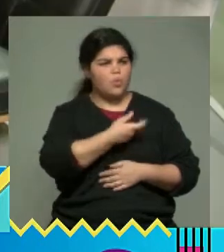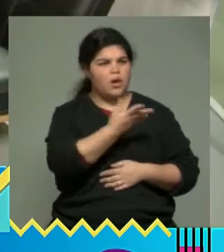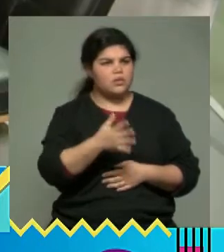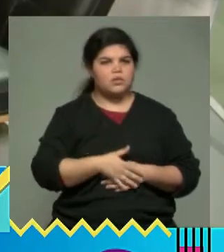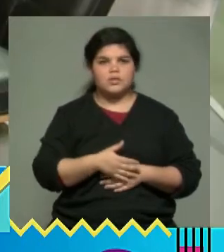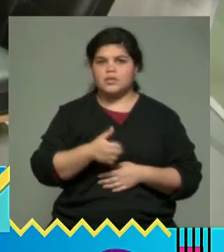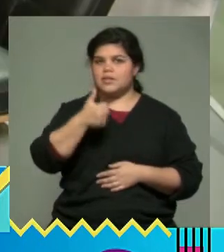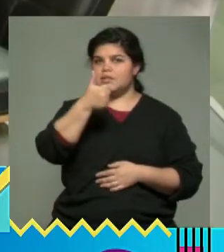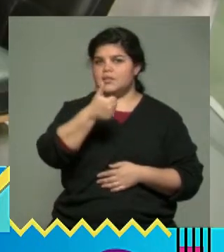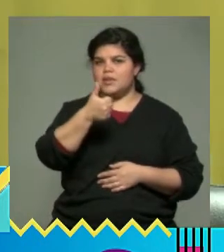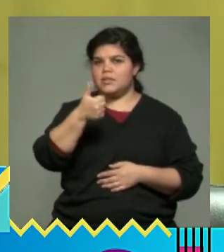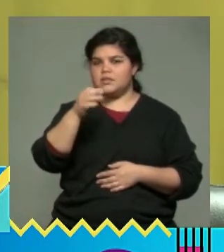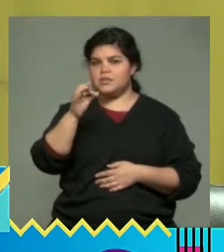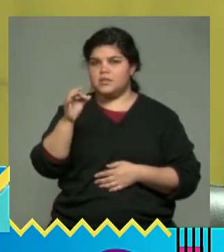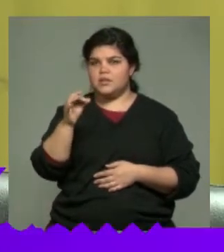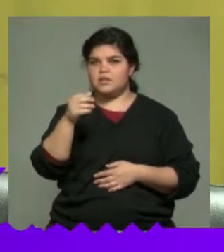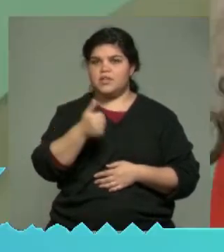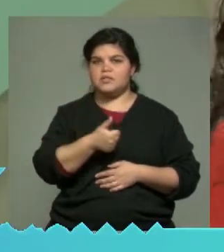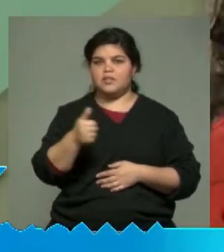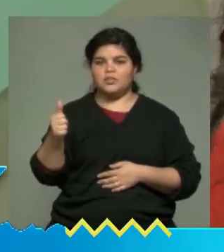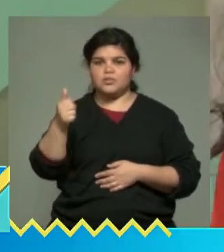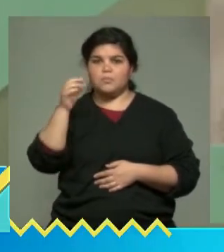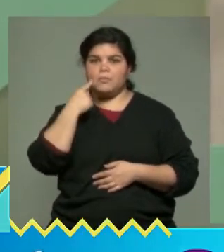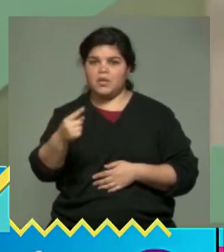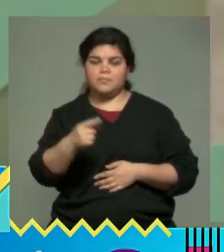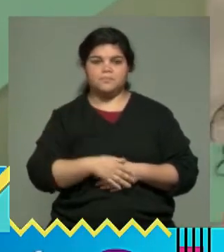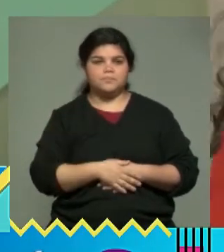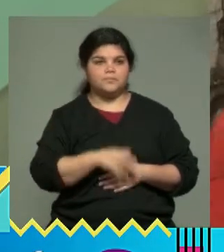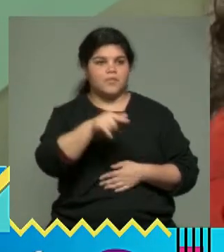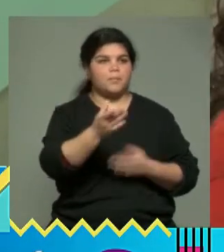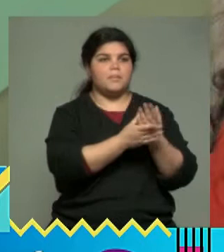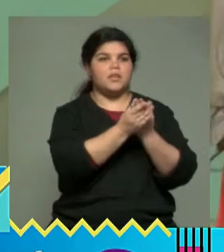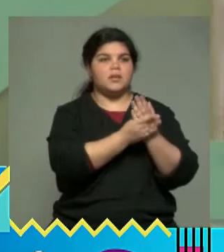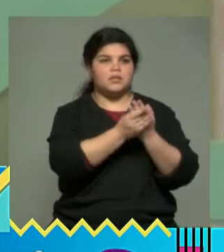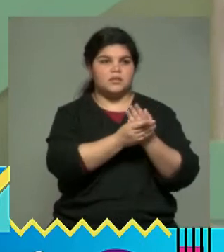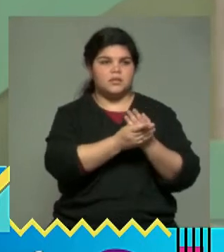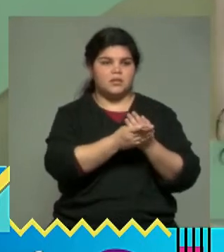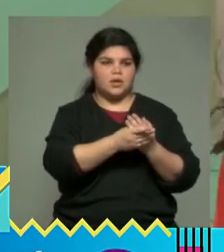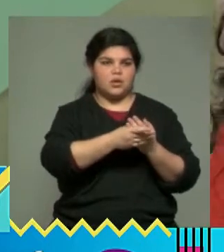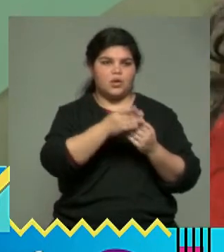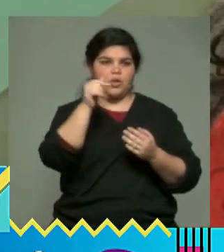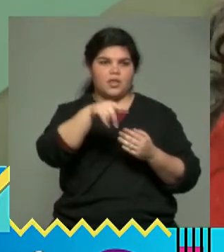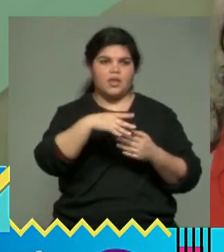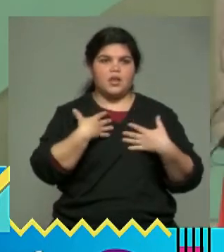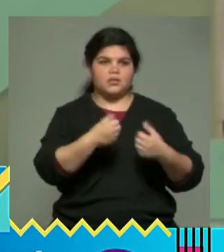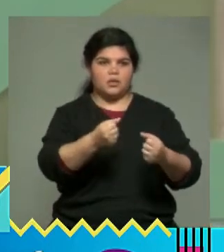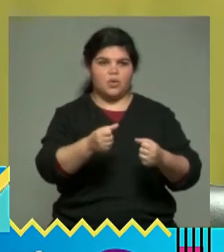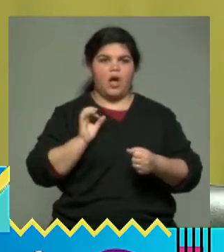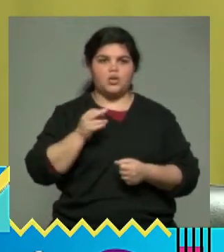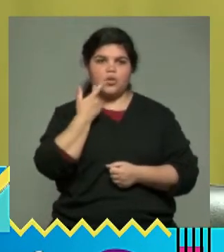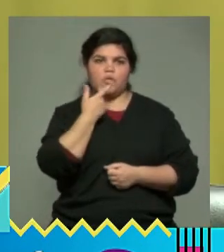600.000 abortos clandestinos. ¿Según qué fuente? El Ministerio de Salud de la Nación, en la última vez que lo midió, 2014.